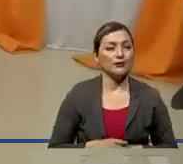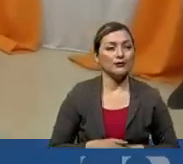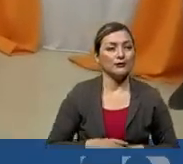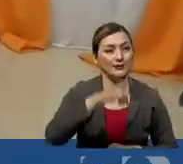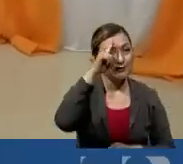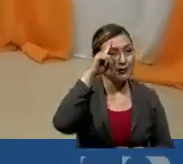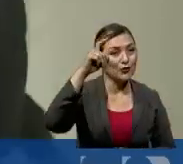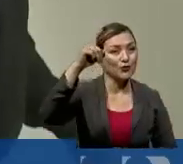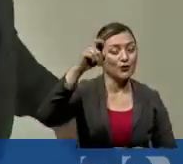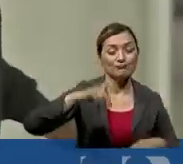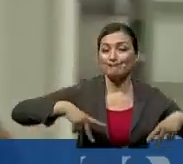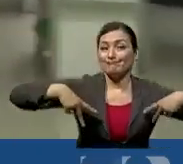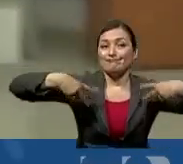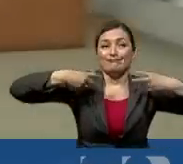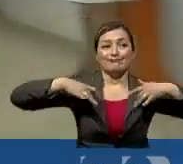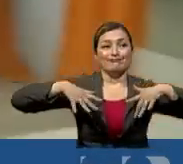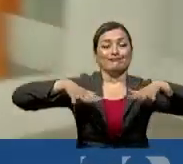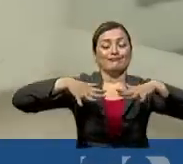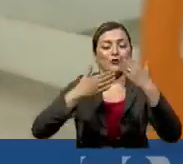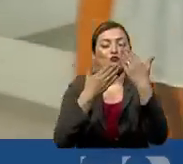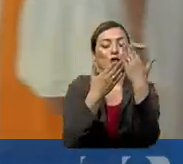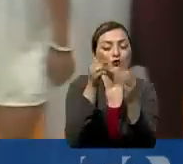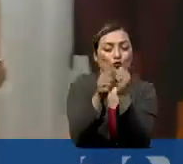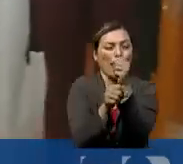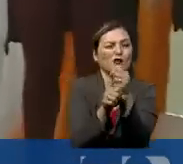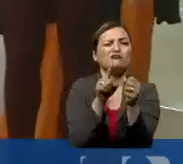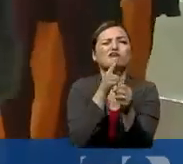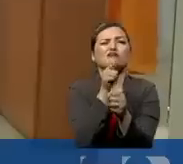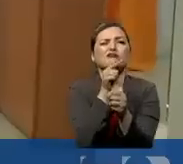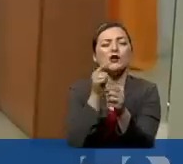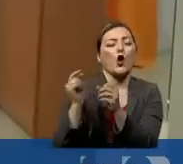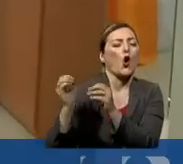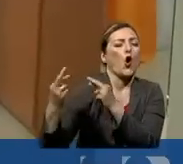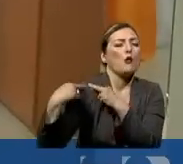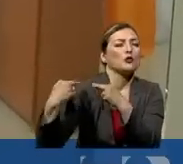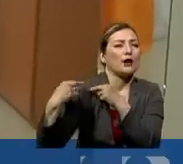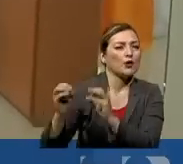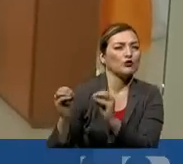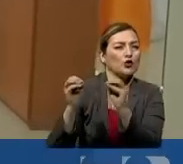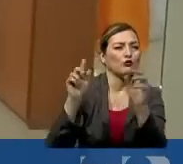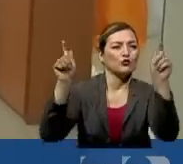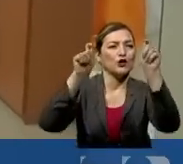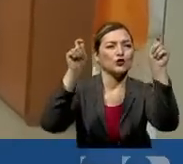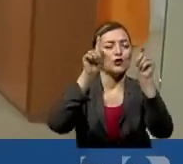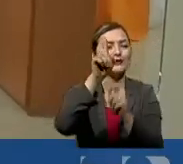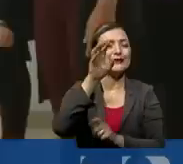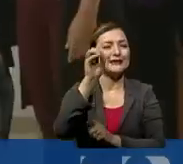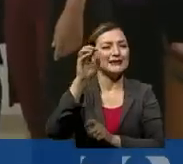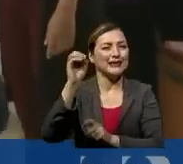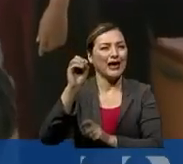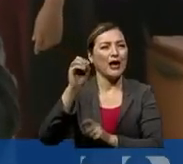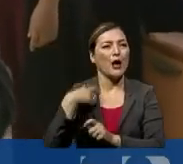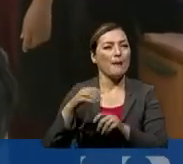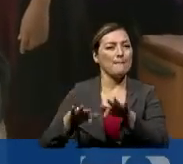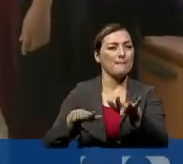Ensueño la magia de la vida es un evento anual organizado por la Fundación Cien Pies, el cual busca recaudar fondos y ayudar a